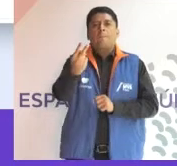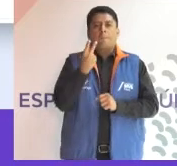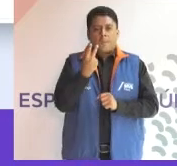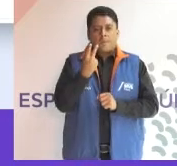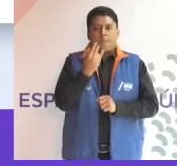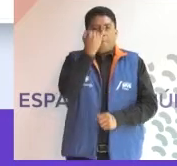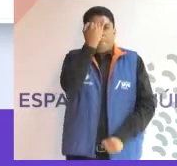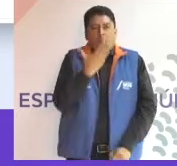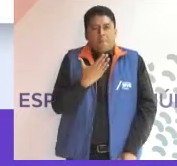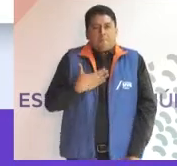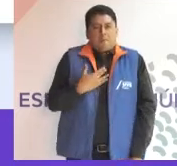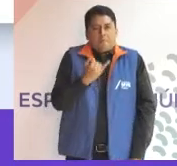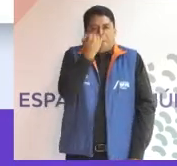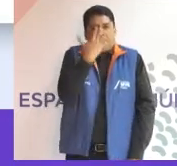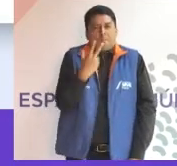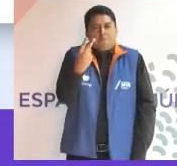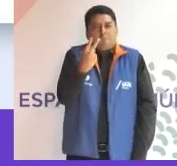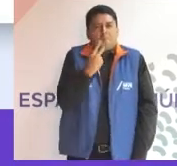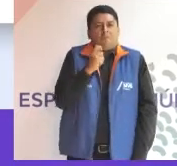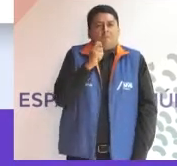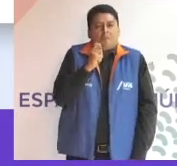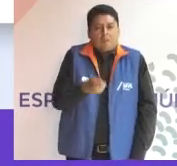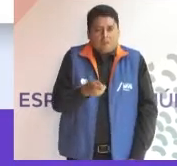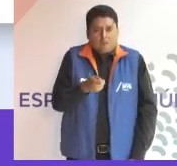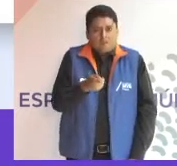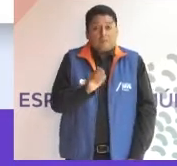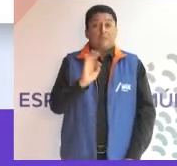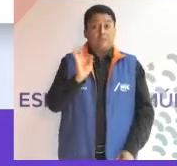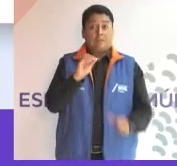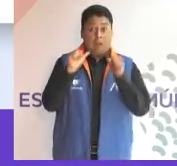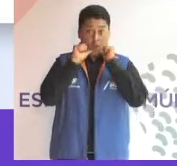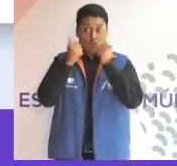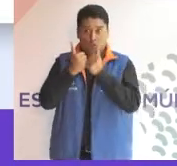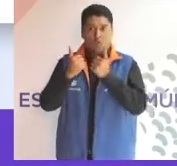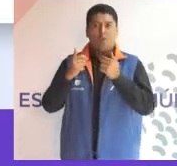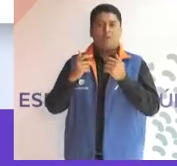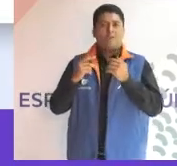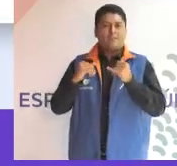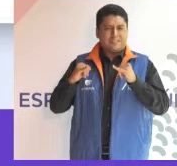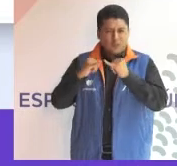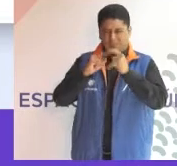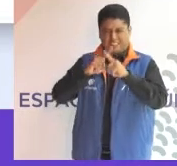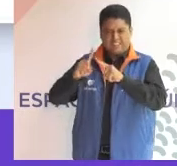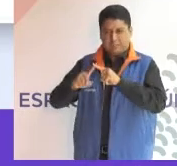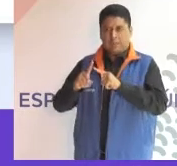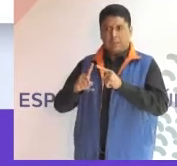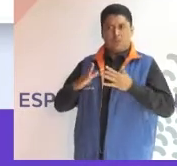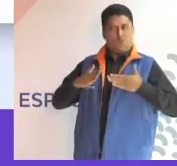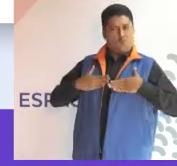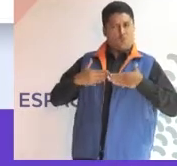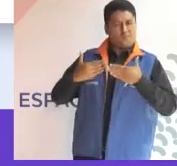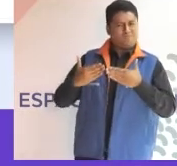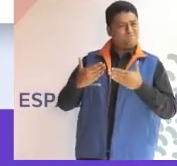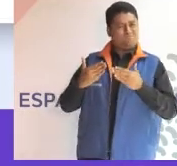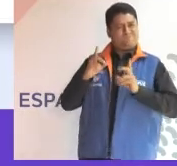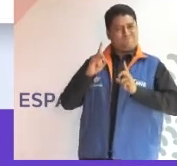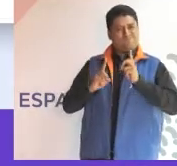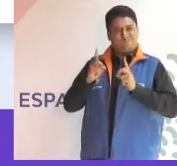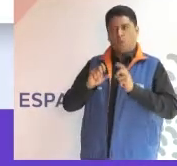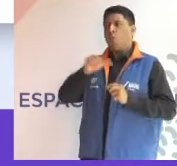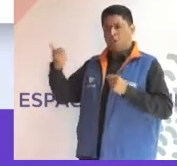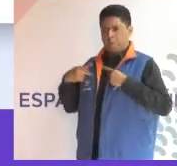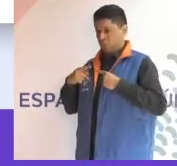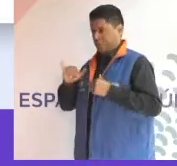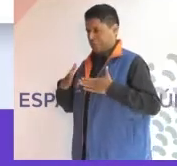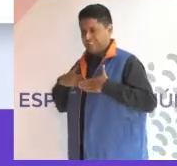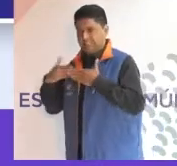personas? Ya menos en las instituciones, ¿o a dónde se fue esa confianza? ¿No? ¿Para dónde se fue? Y lo que estamos encontrando, lo encontramos esta última